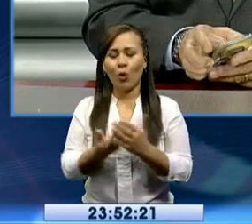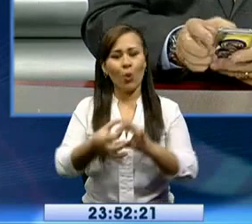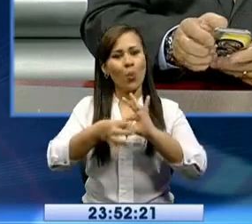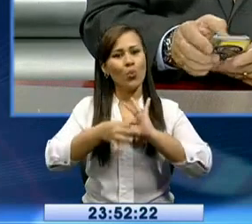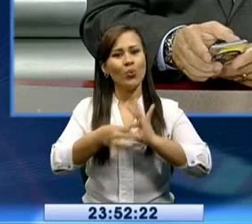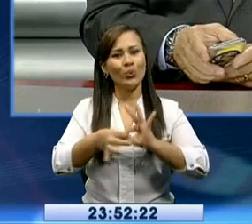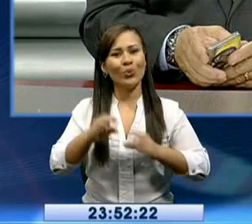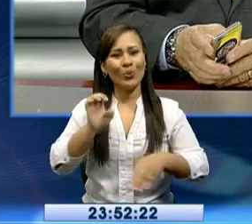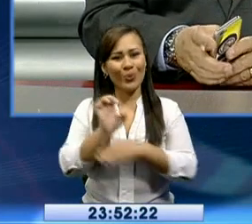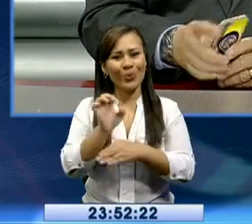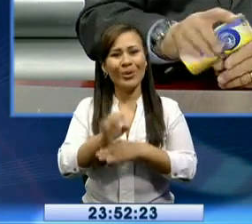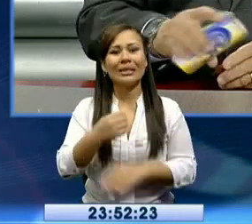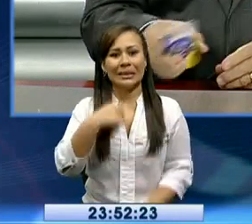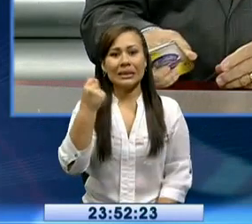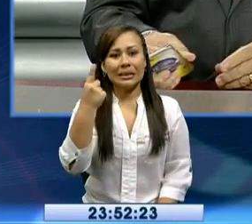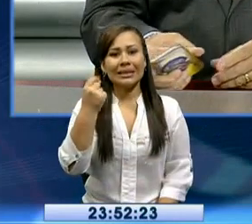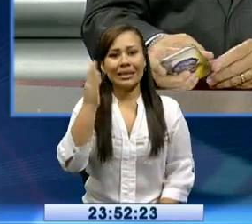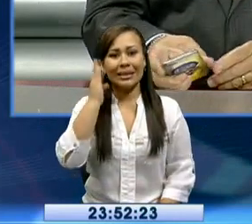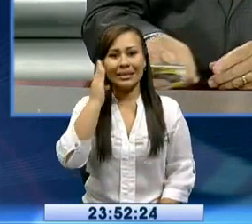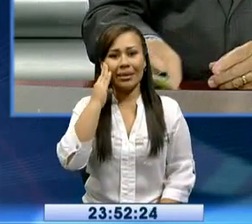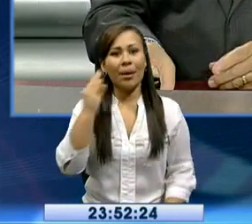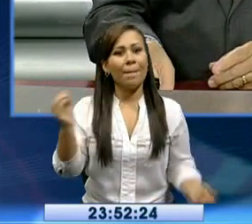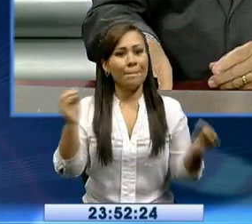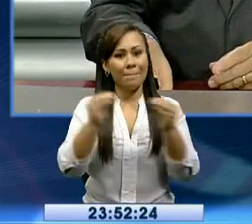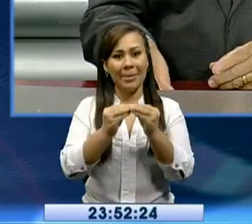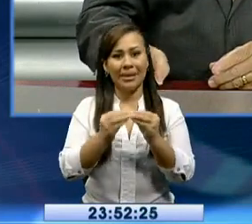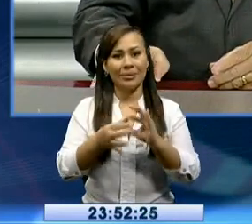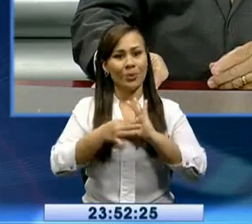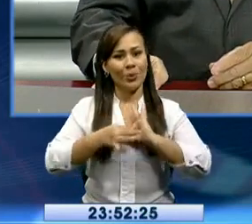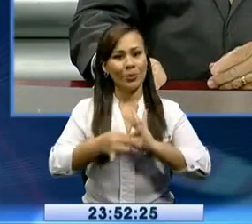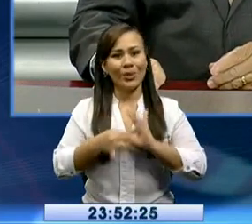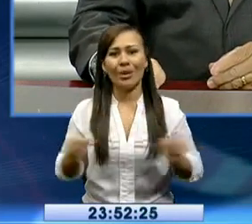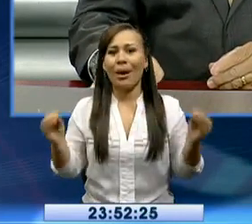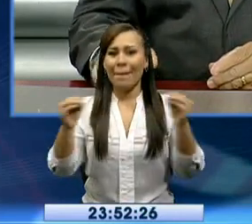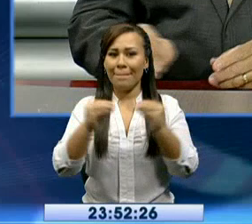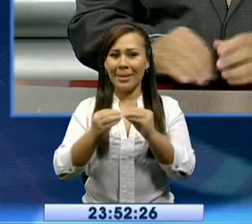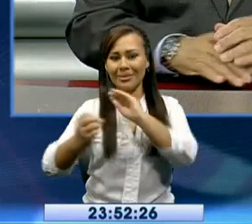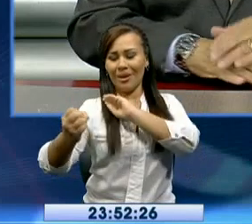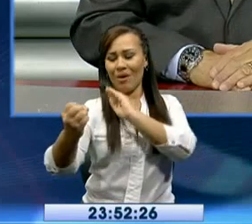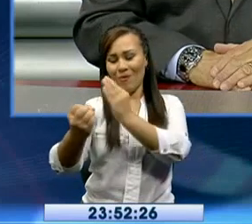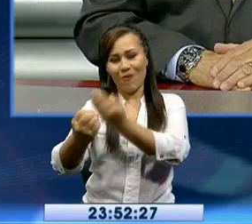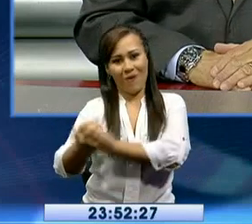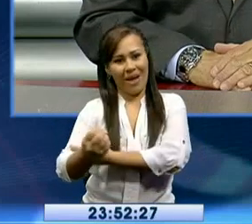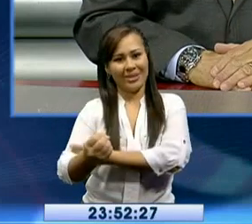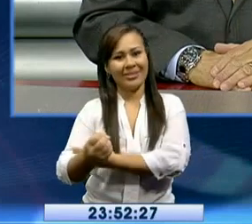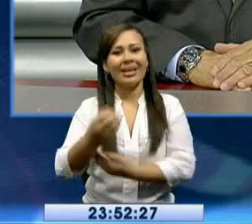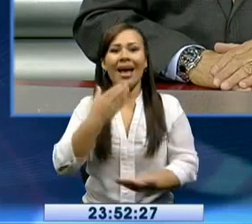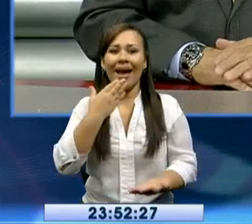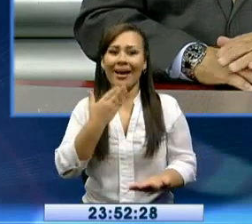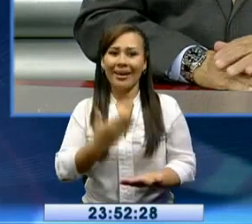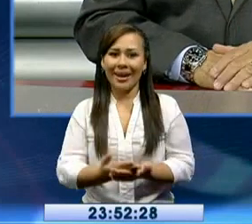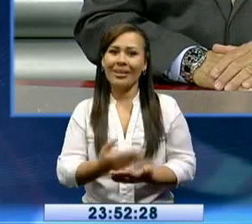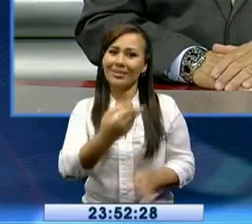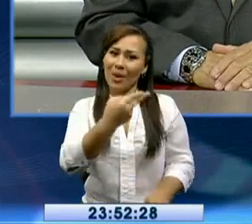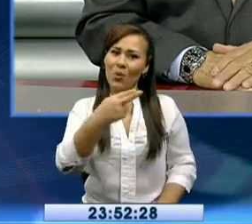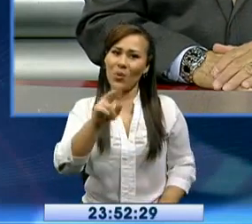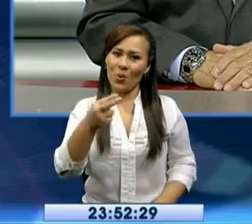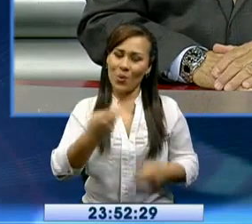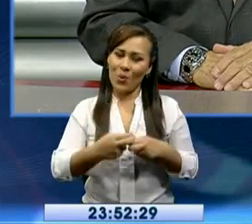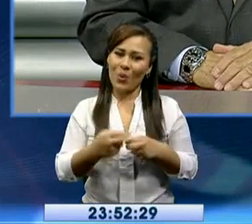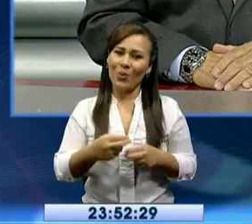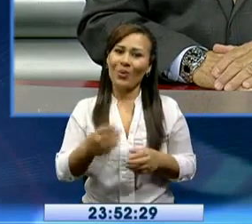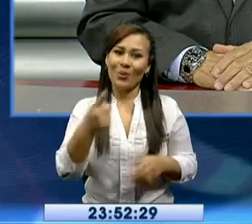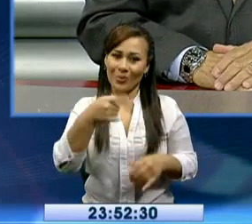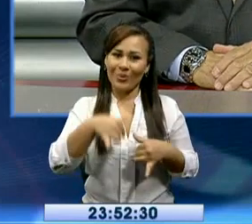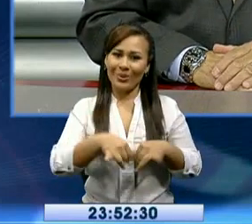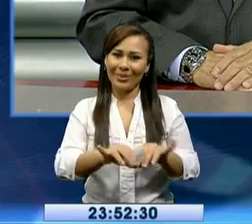nunca. Entendemos y sabemos que entre más unidos estemos, más fuerza vamos a tener. Muchísimas gracias, Hugo, y seguimos allá con ustedes